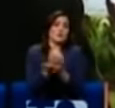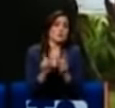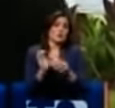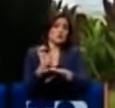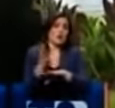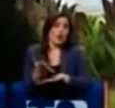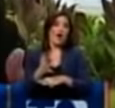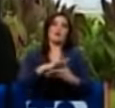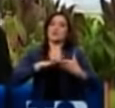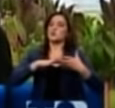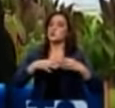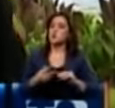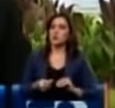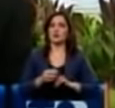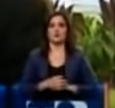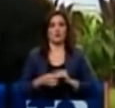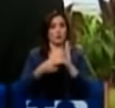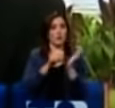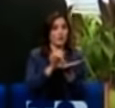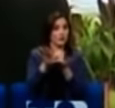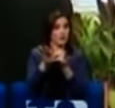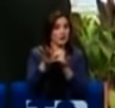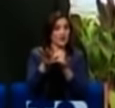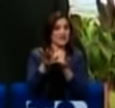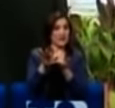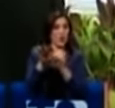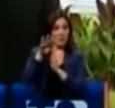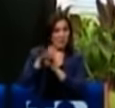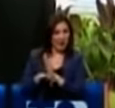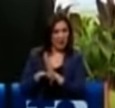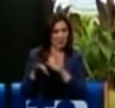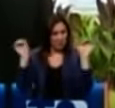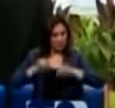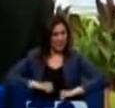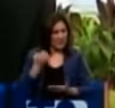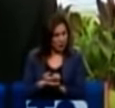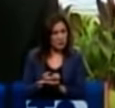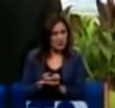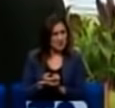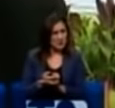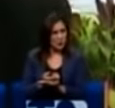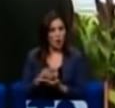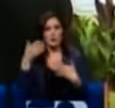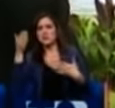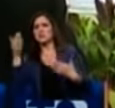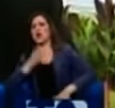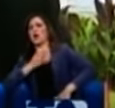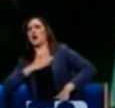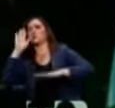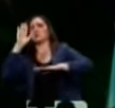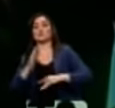ecuatorianos. Pero eliminar unos impuestos o bajar otros, ¿es económicamente posible o solo políticamente